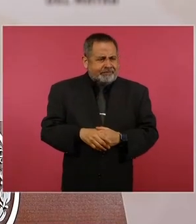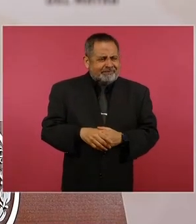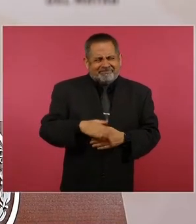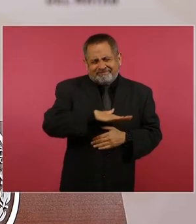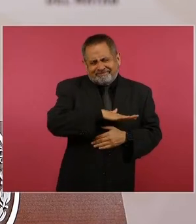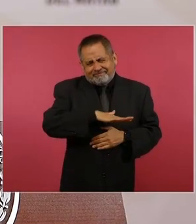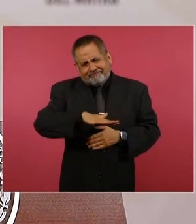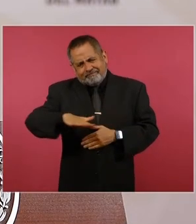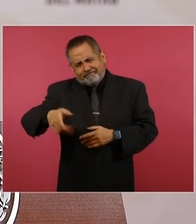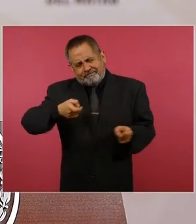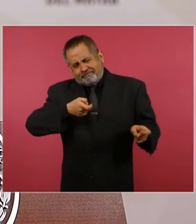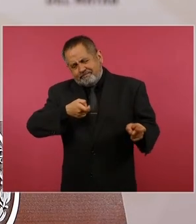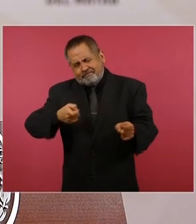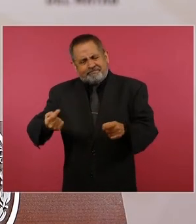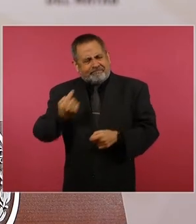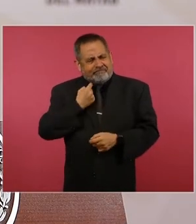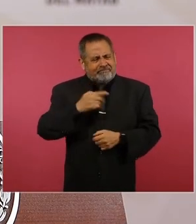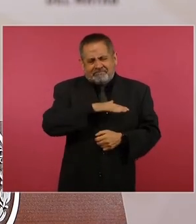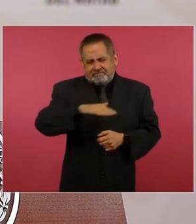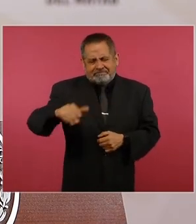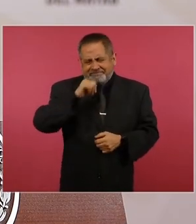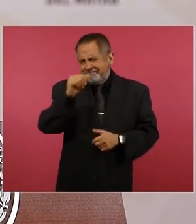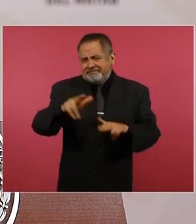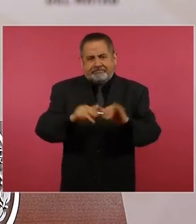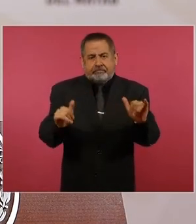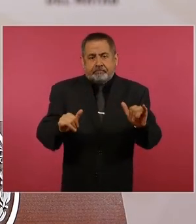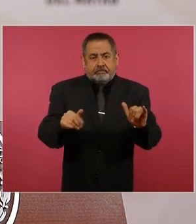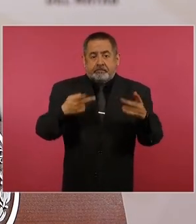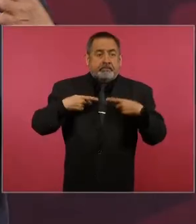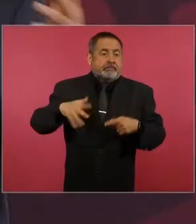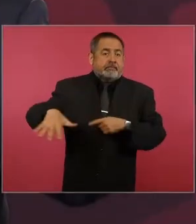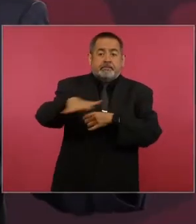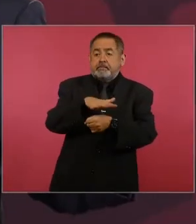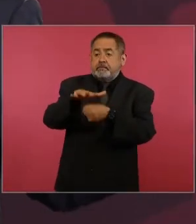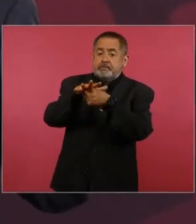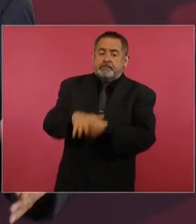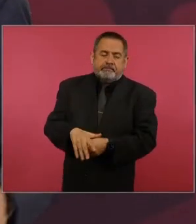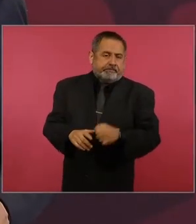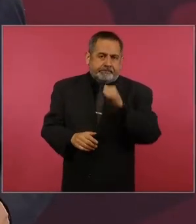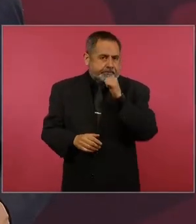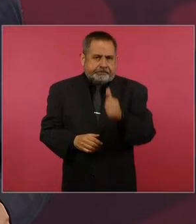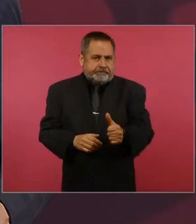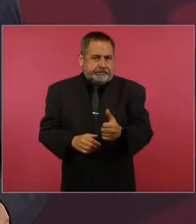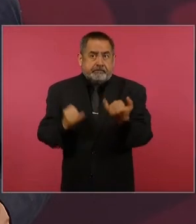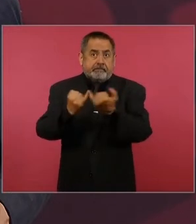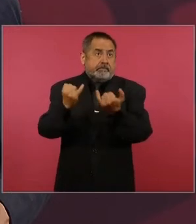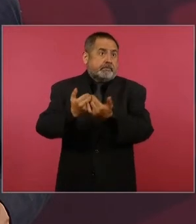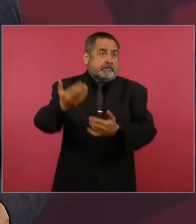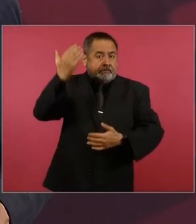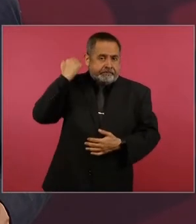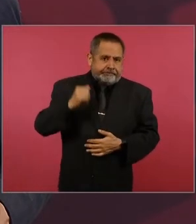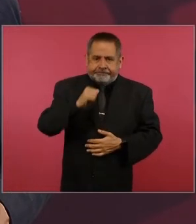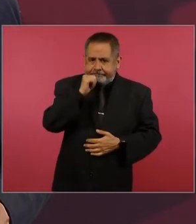masacres, no se reprime al pueblo, ya no es el tiempo de antes.